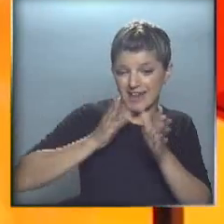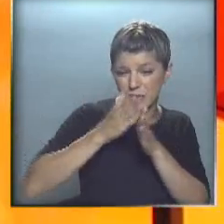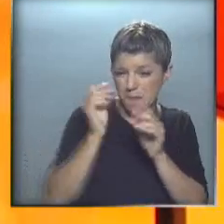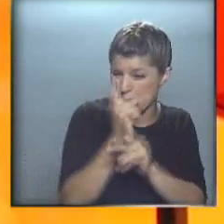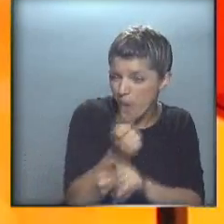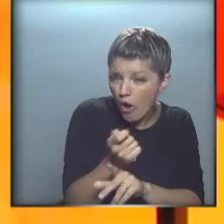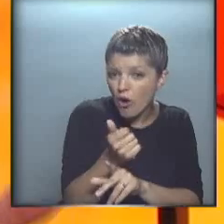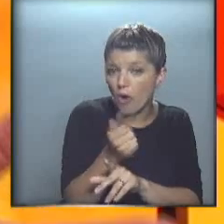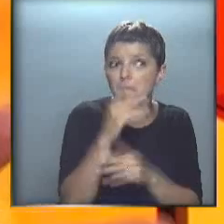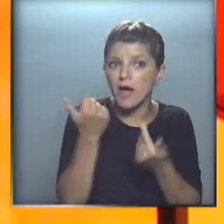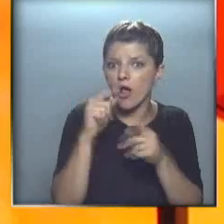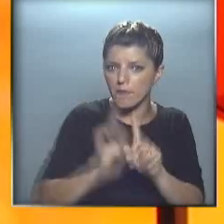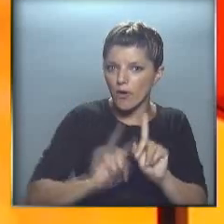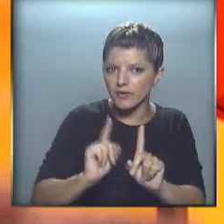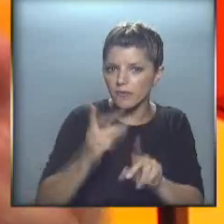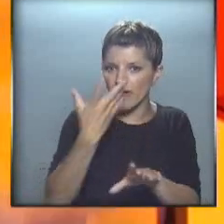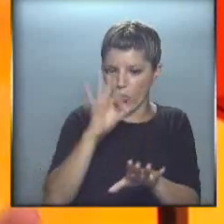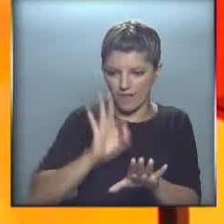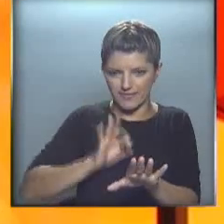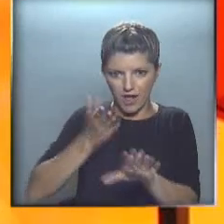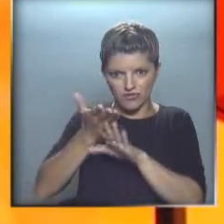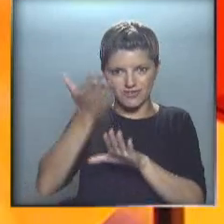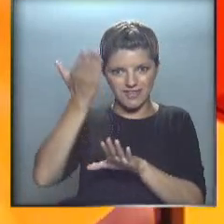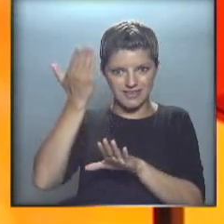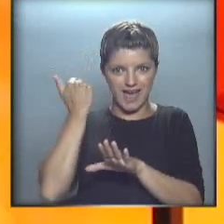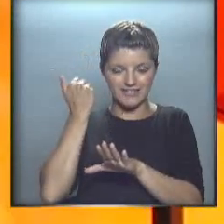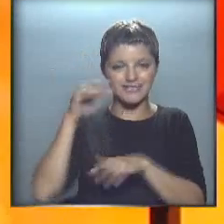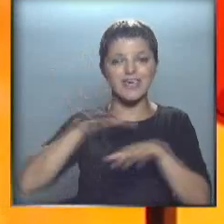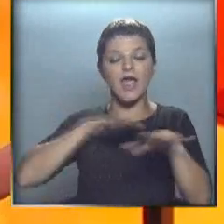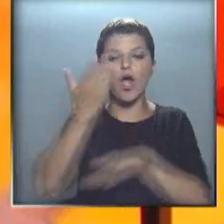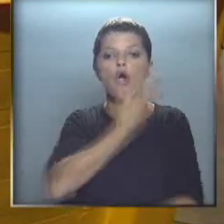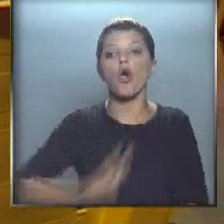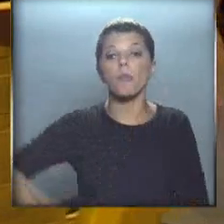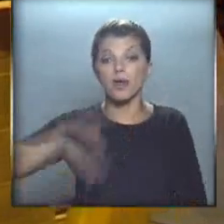40 años, en el contexto de la dictadura, que es la última dictadura que